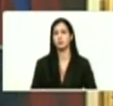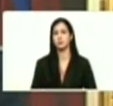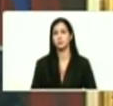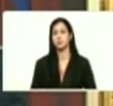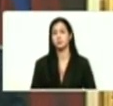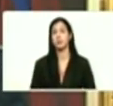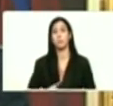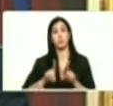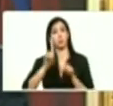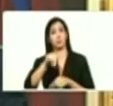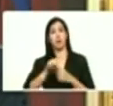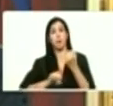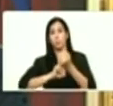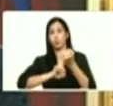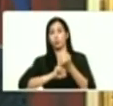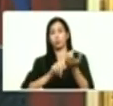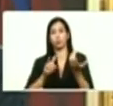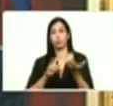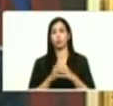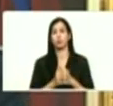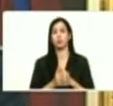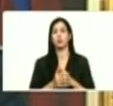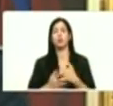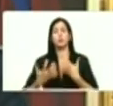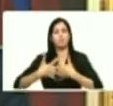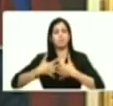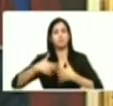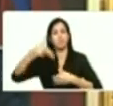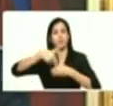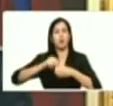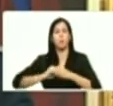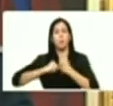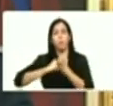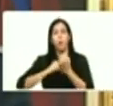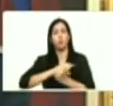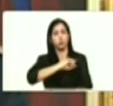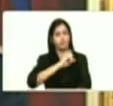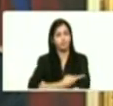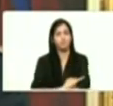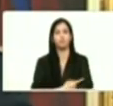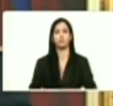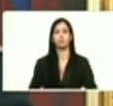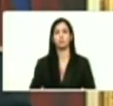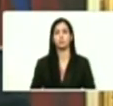pero además está apoyando el fortalecimiento de PDVSA en sus equilibrios